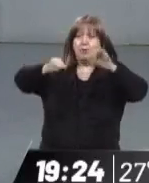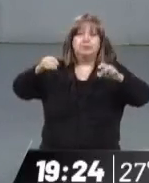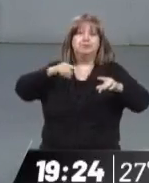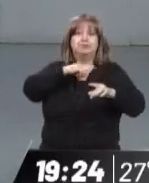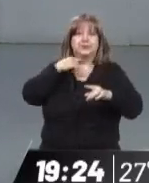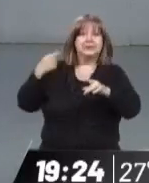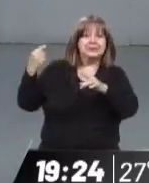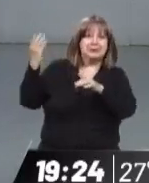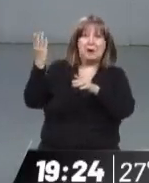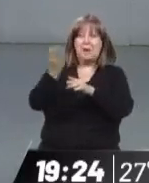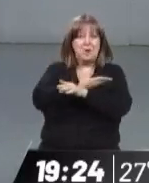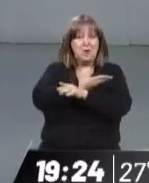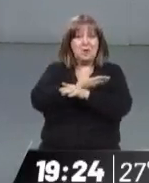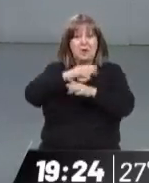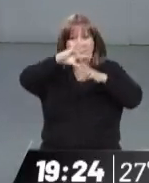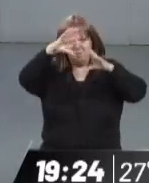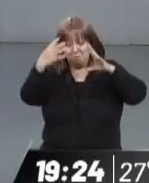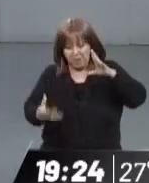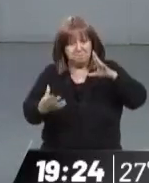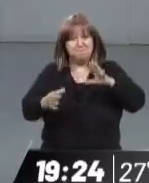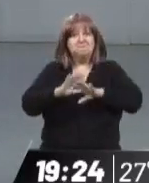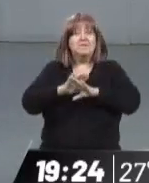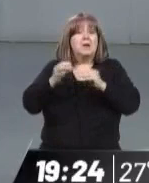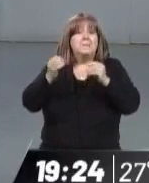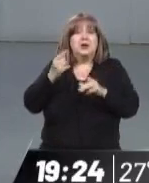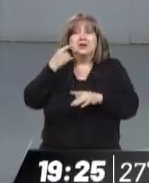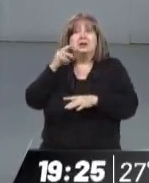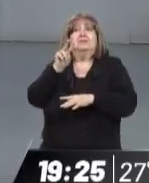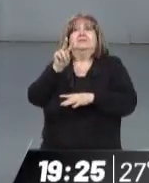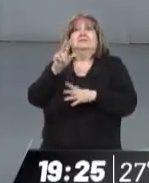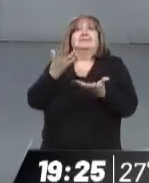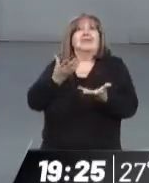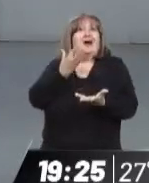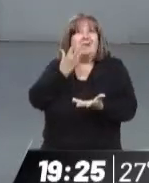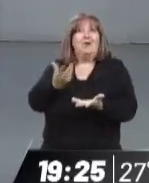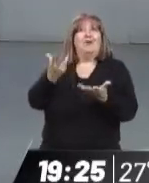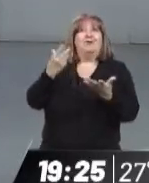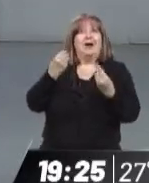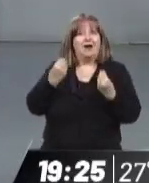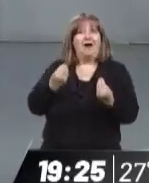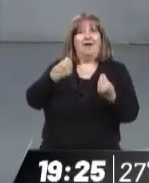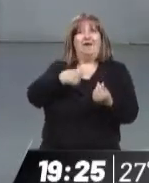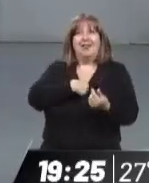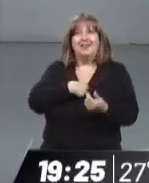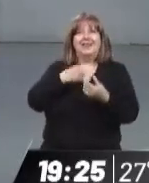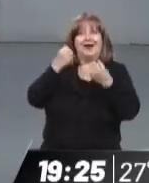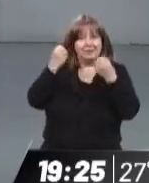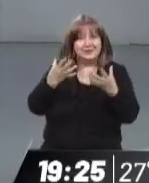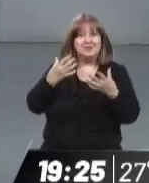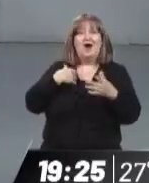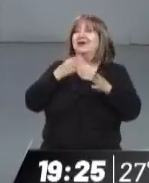que alteró a toda la provincia, ¿no? Porque es un ícono. Totalmente, bueno, de referencia, ¿no? ¿Cuántas veces decimos del cóndor?